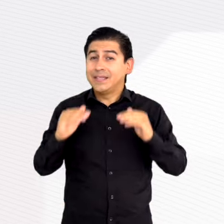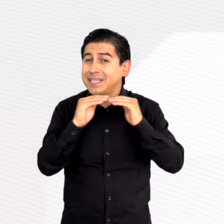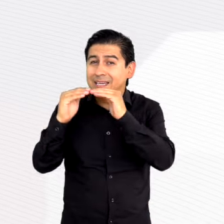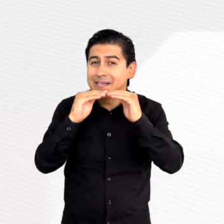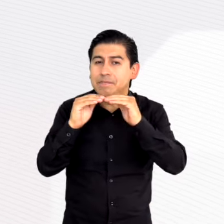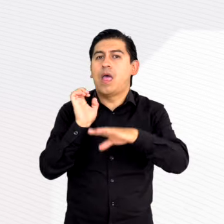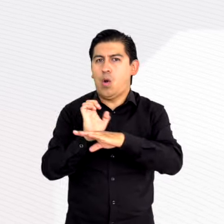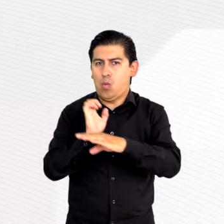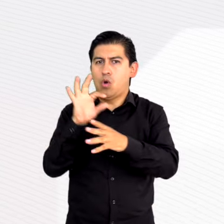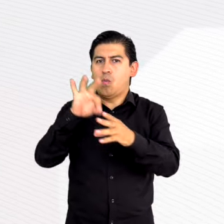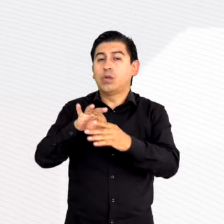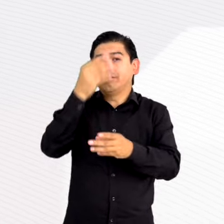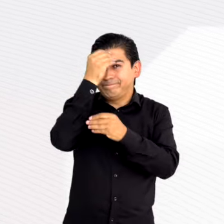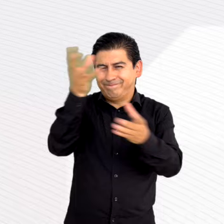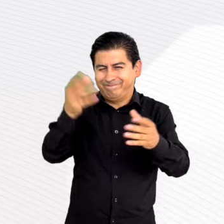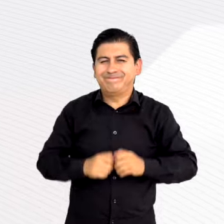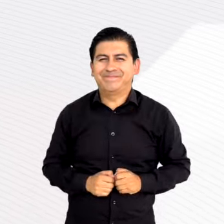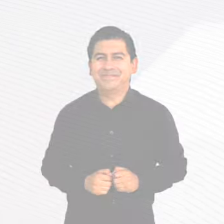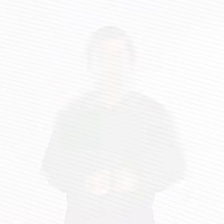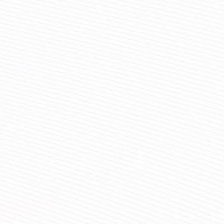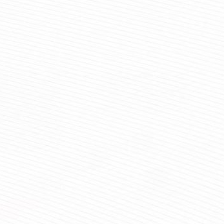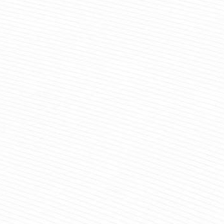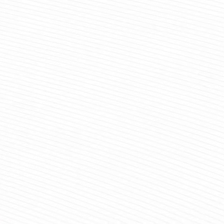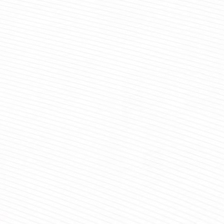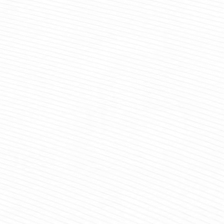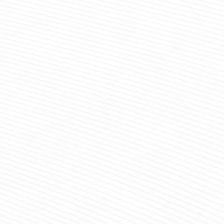En democracia, Ecuador vota informado.